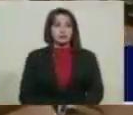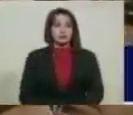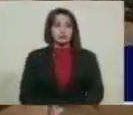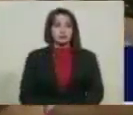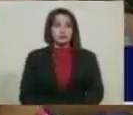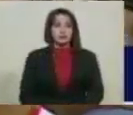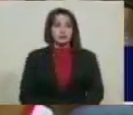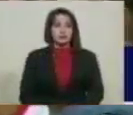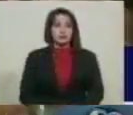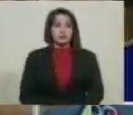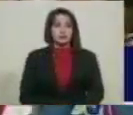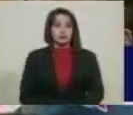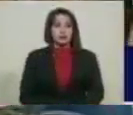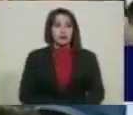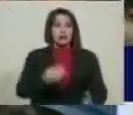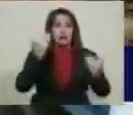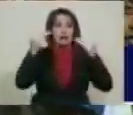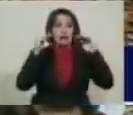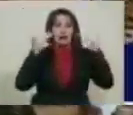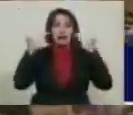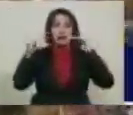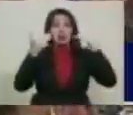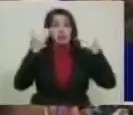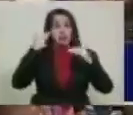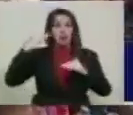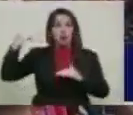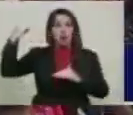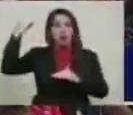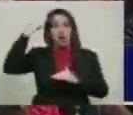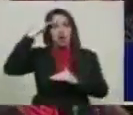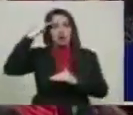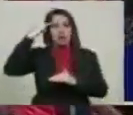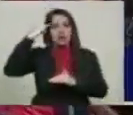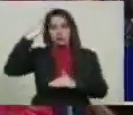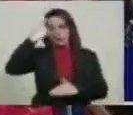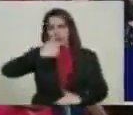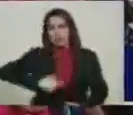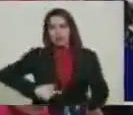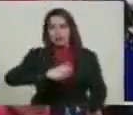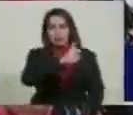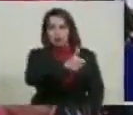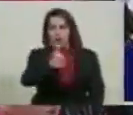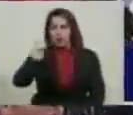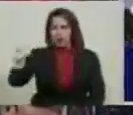La verdad ética y moral de lo que hemos sido, de lo que somos.